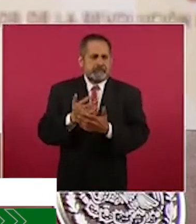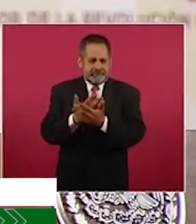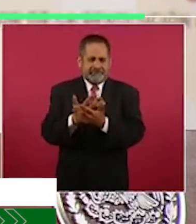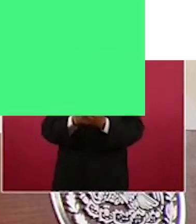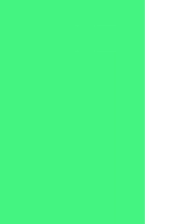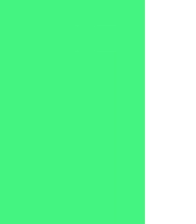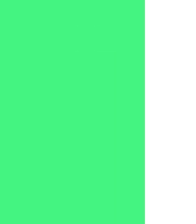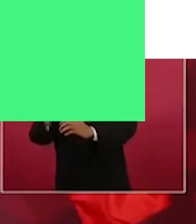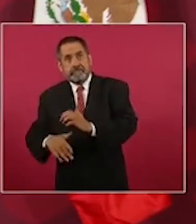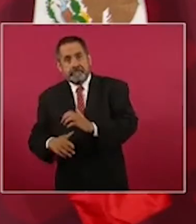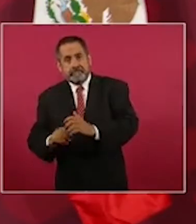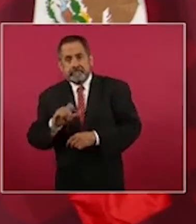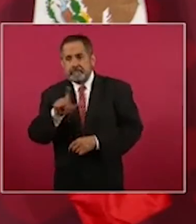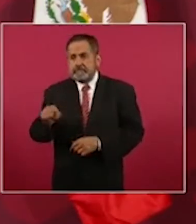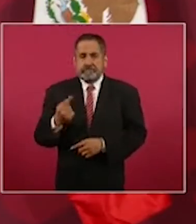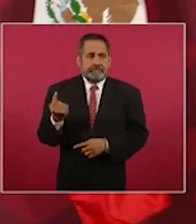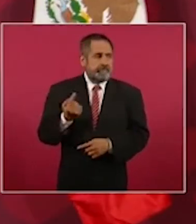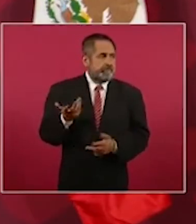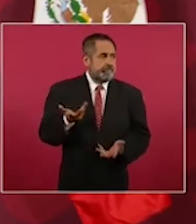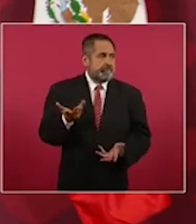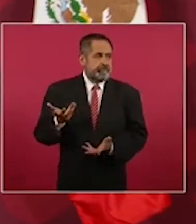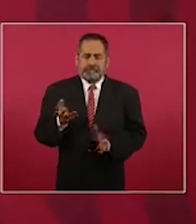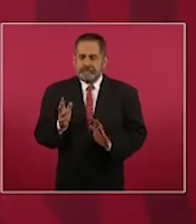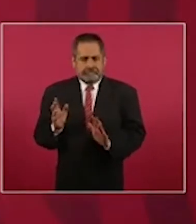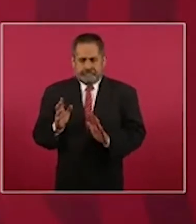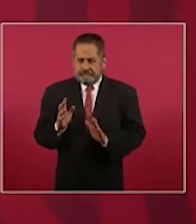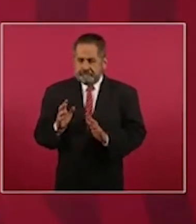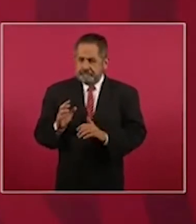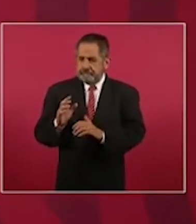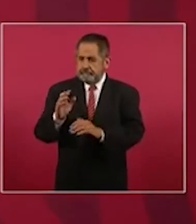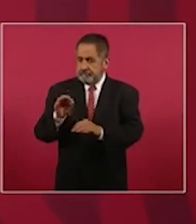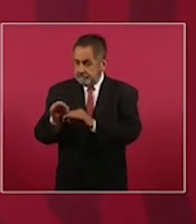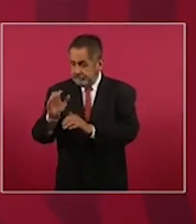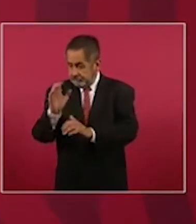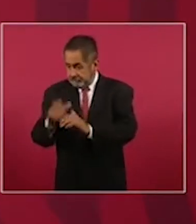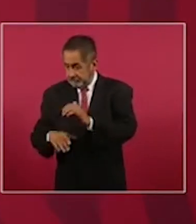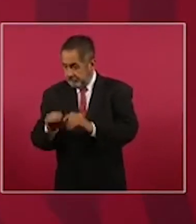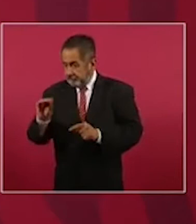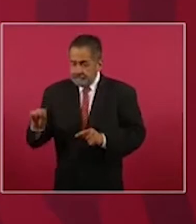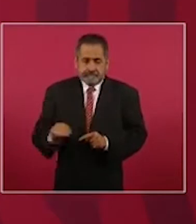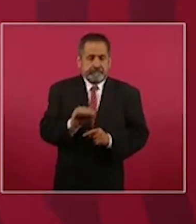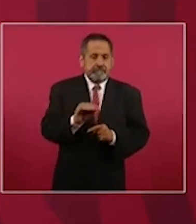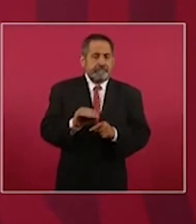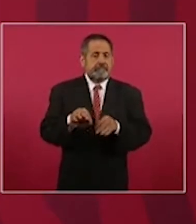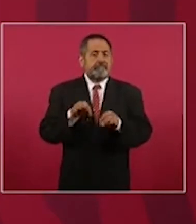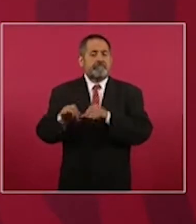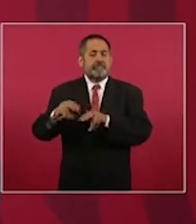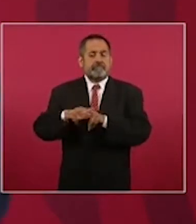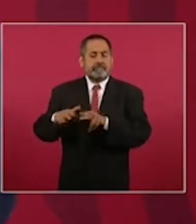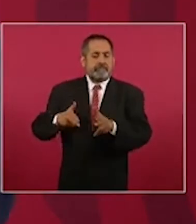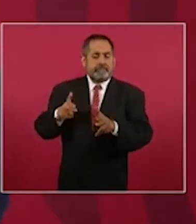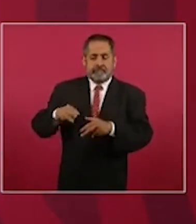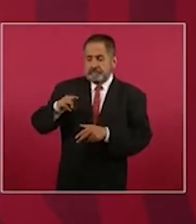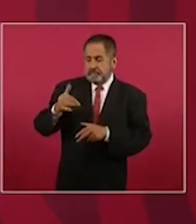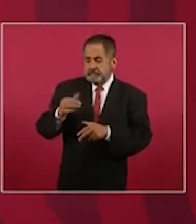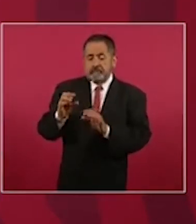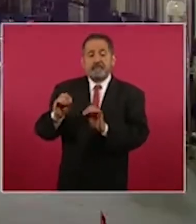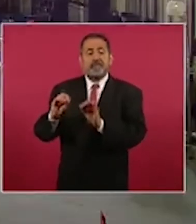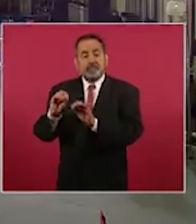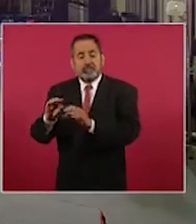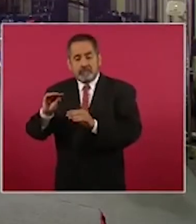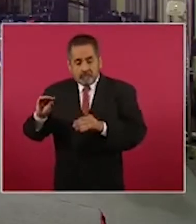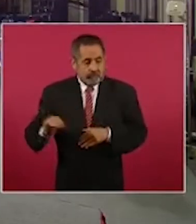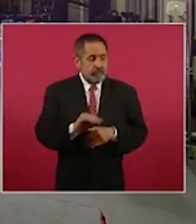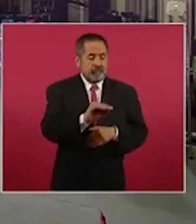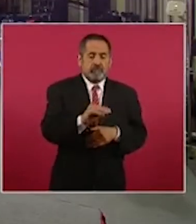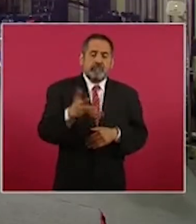esperarlos. Andrés Manuel López Obrador anunció en la conferencia de prensa de este jueves la construcción de una planta